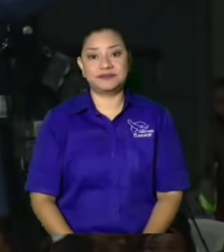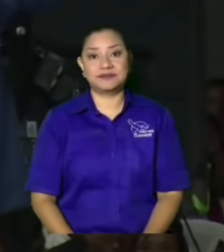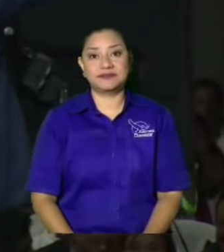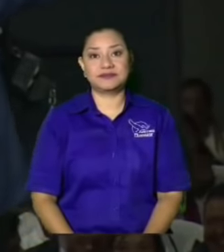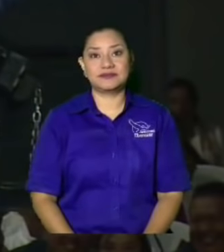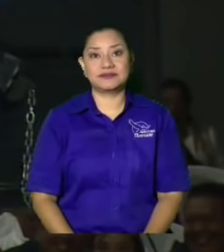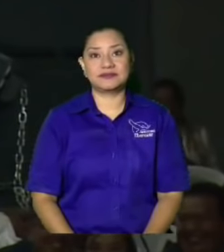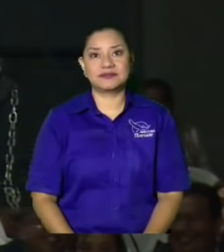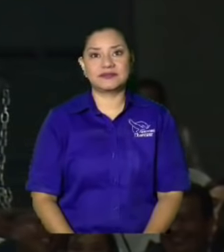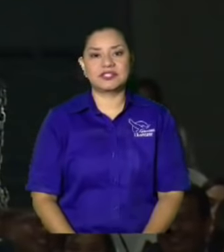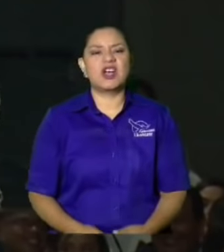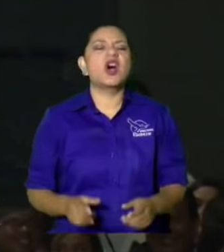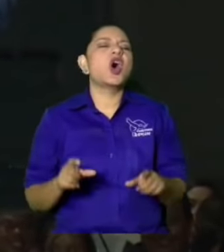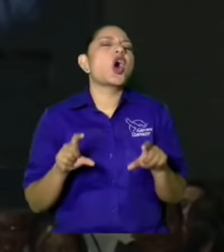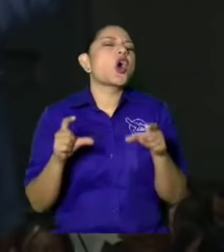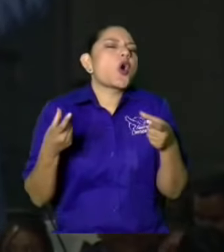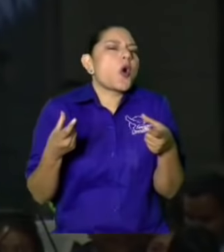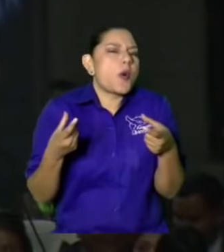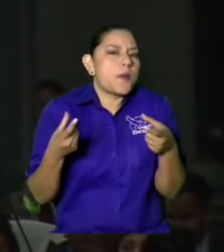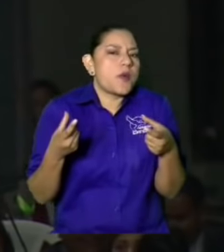¿Cómo puedo ver yo que he madurado?